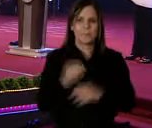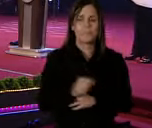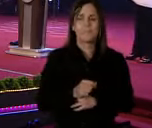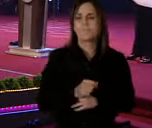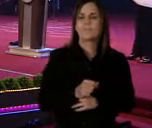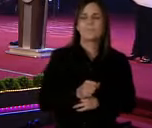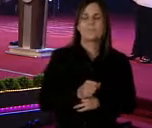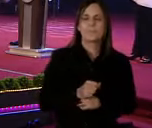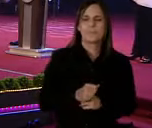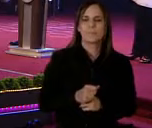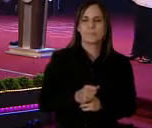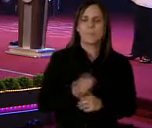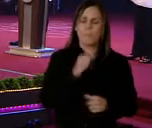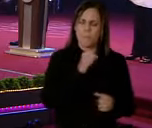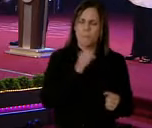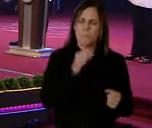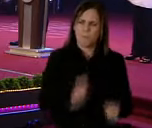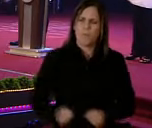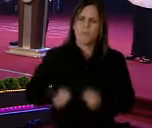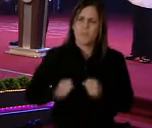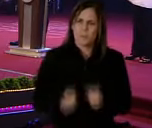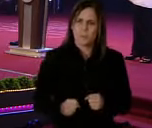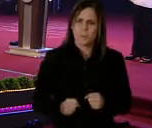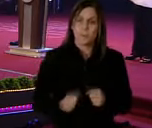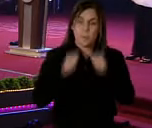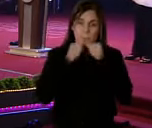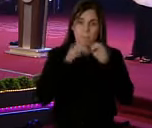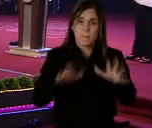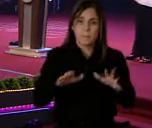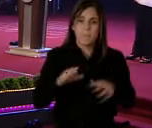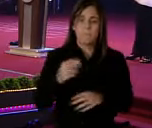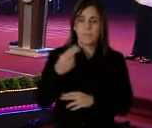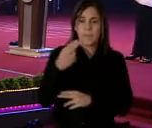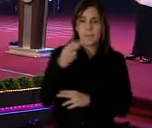Poderoso, poderoso, porque es una bendición. También están abiertos